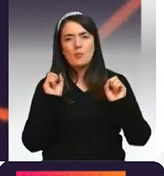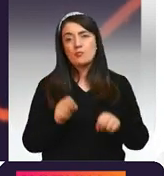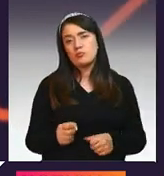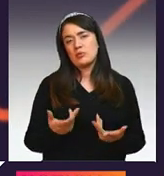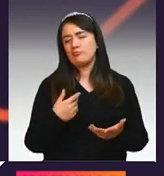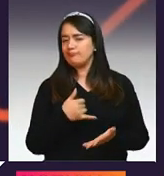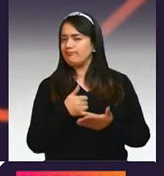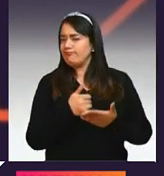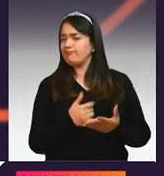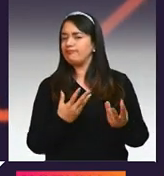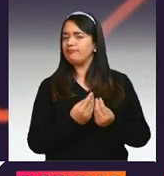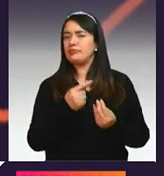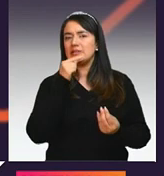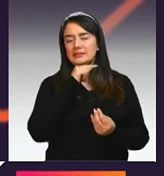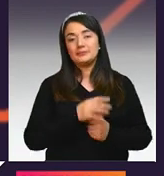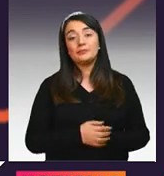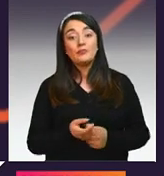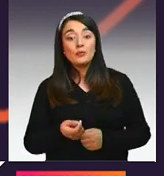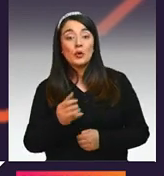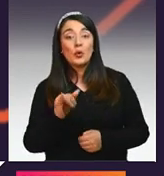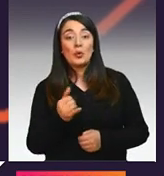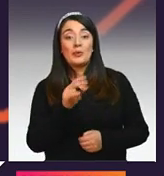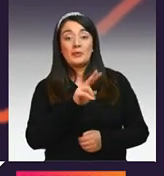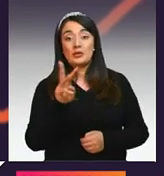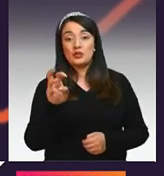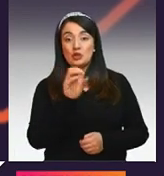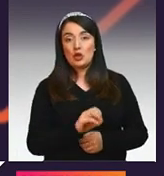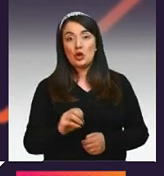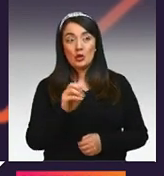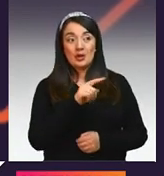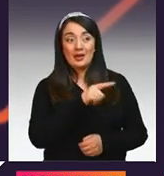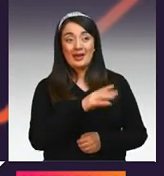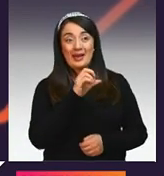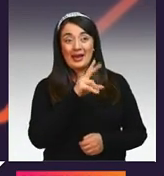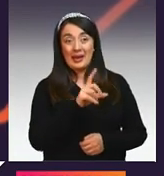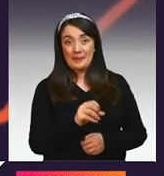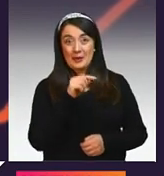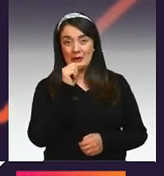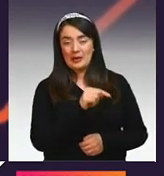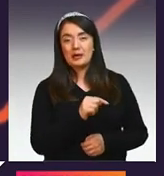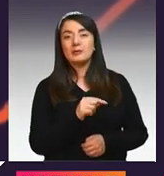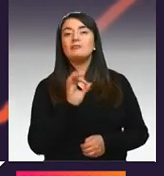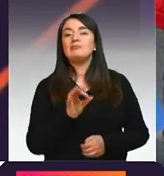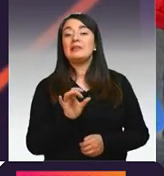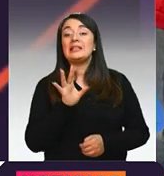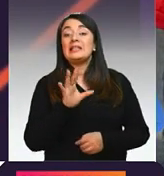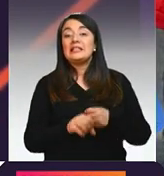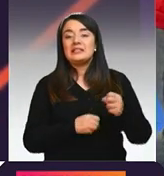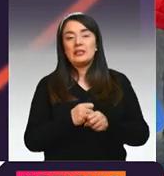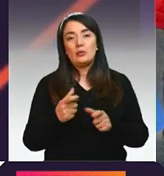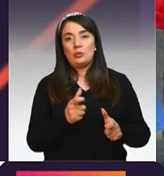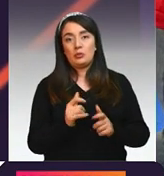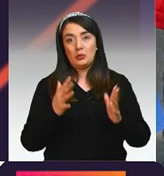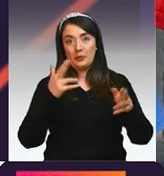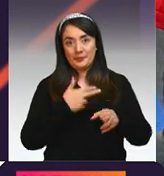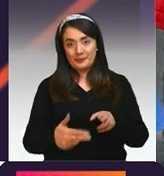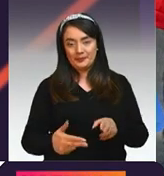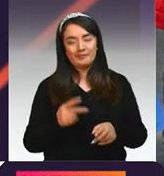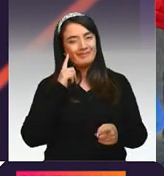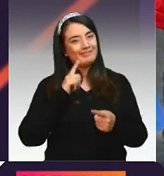Santa Fe. Este jueves 28 de octubre, Camilo McCormick cumplirá los 15 años de edad y su mejor regalo